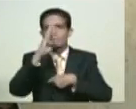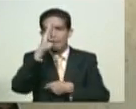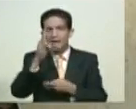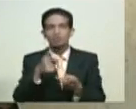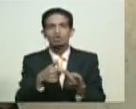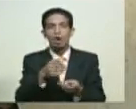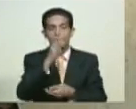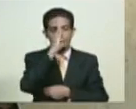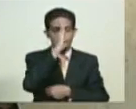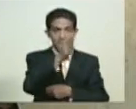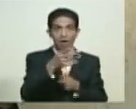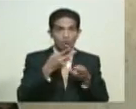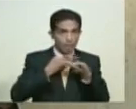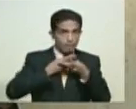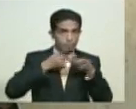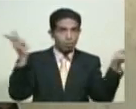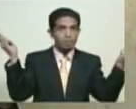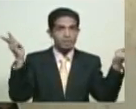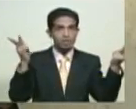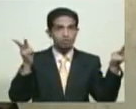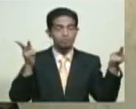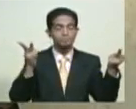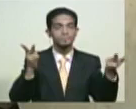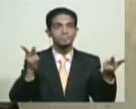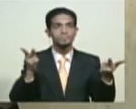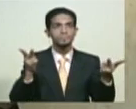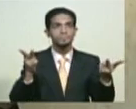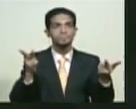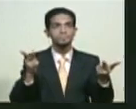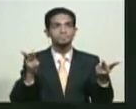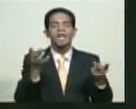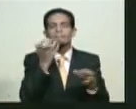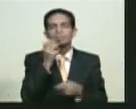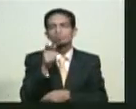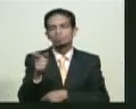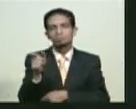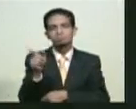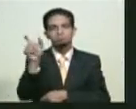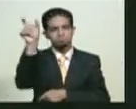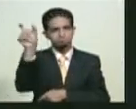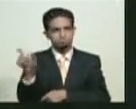Central de Venezuela. Aquí está su presidente, quisiera que también me diera una opinión sobre este tema.